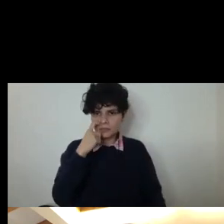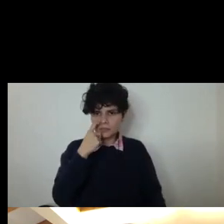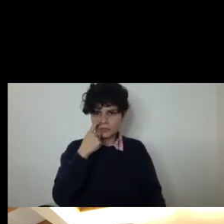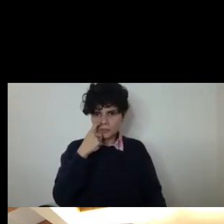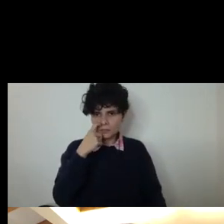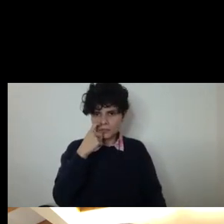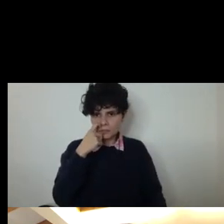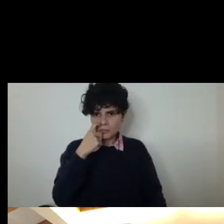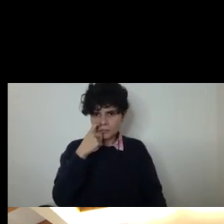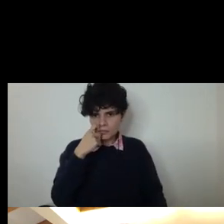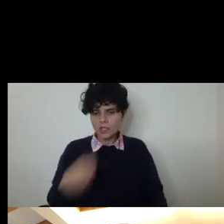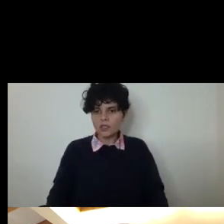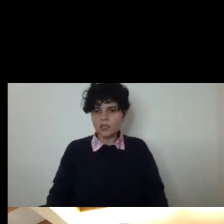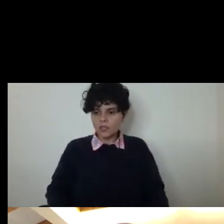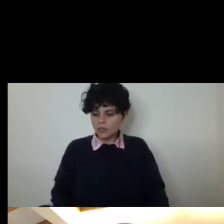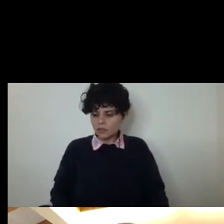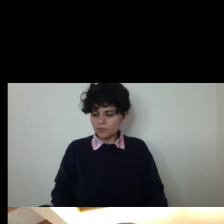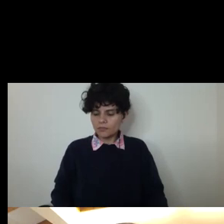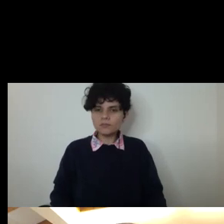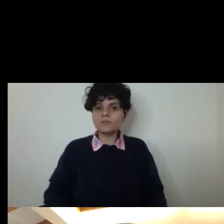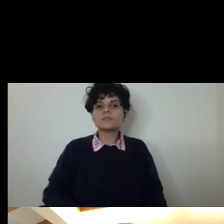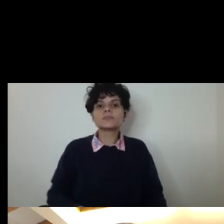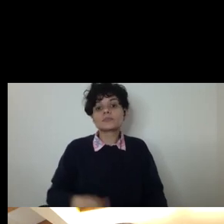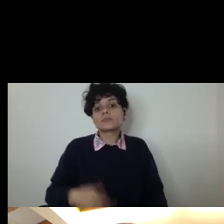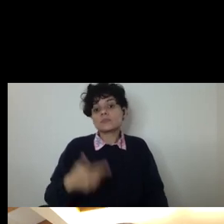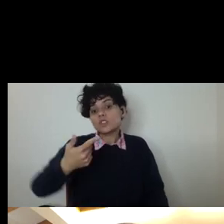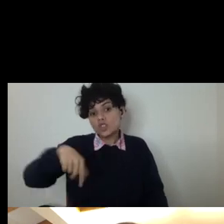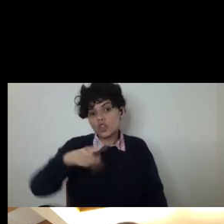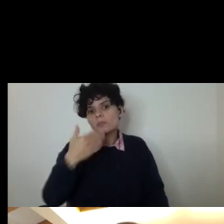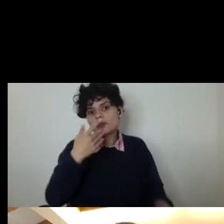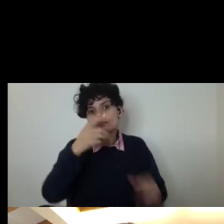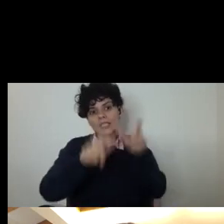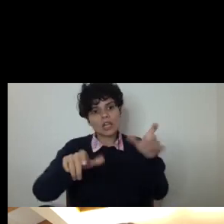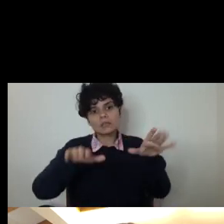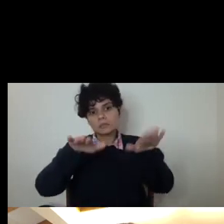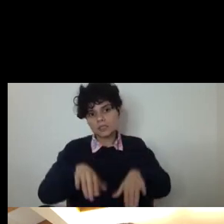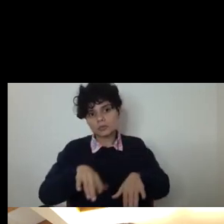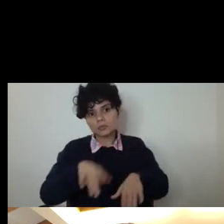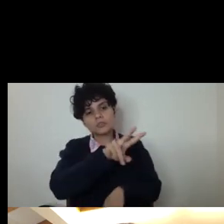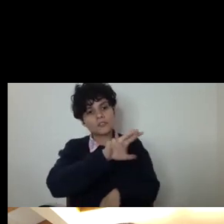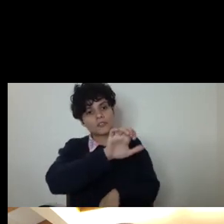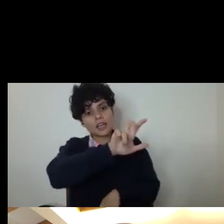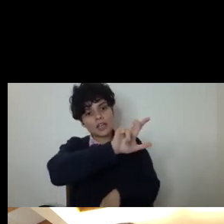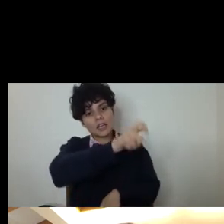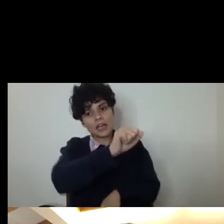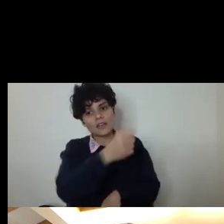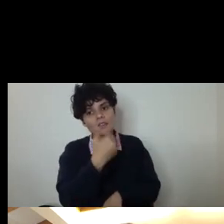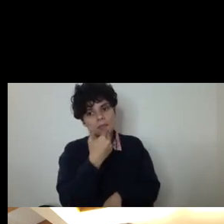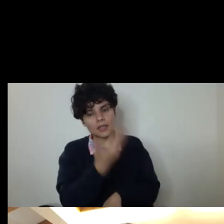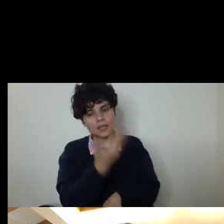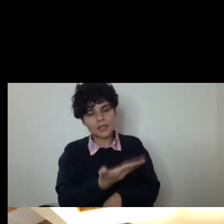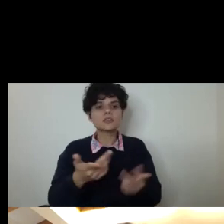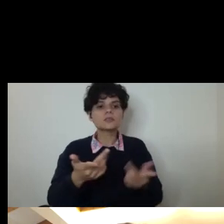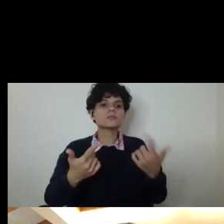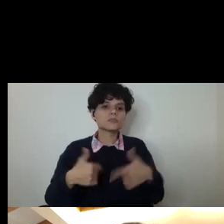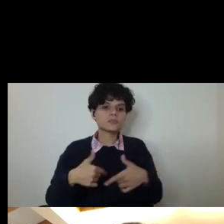Nosotros, de nuevo, con personas que ya les he nombrado, como Pedro Lobo, Ignacio Vega, que ha tenido un papel muy importante en esto, Alex Córdoba, Tatiana